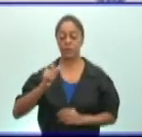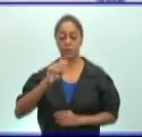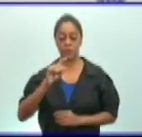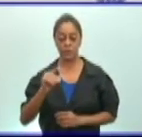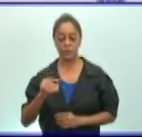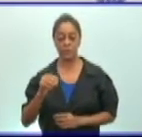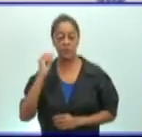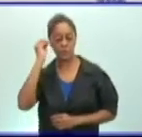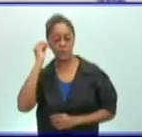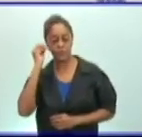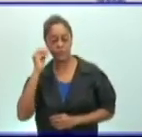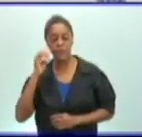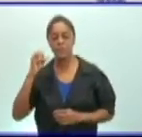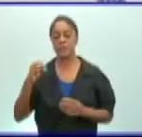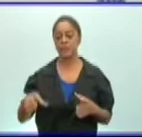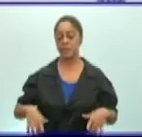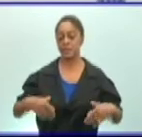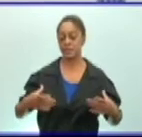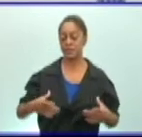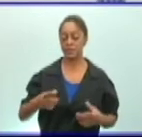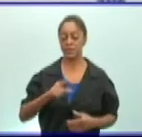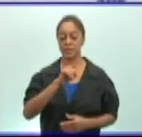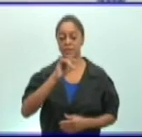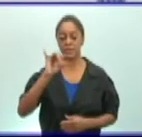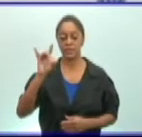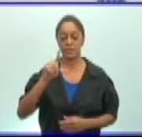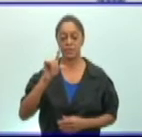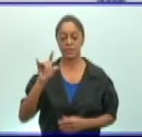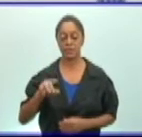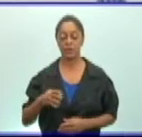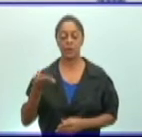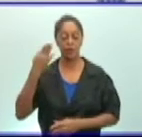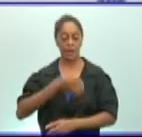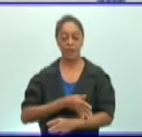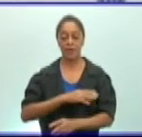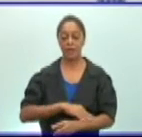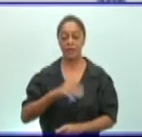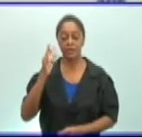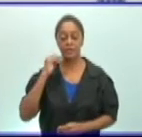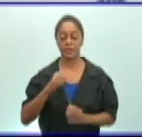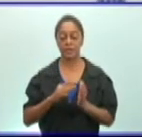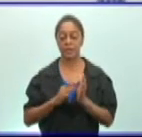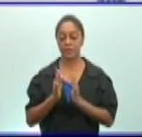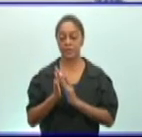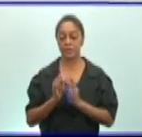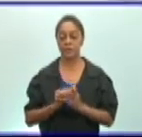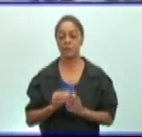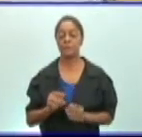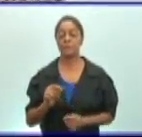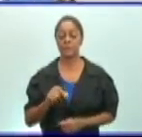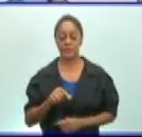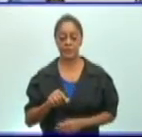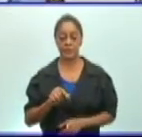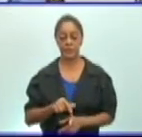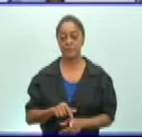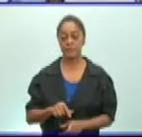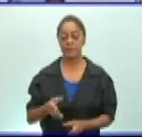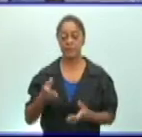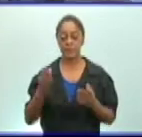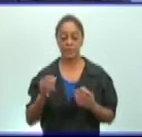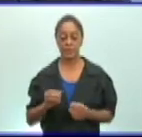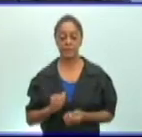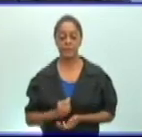cree que se celebraron en el 776 a.C., fecha que marca el inicio de la época